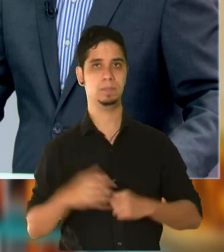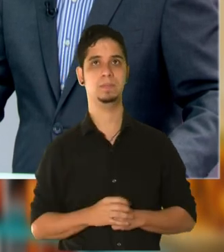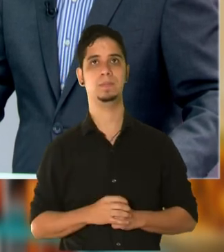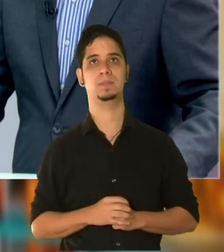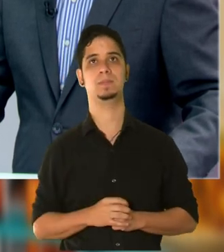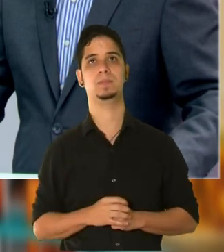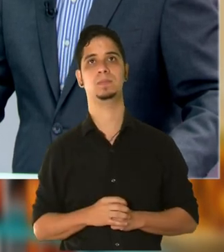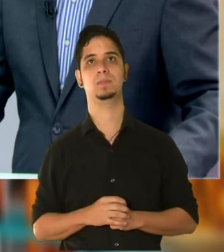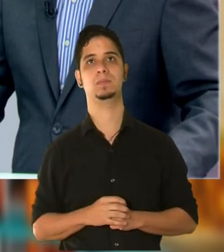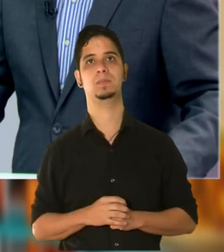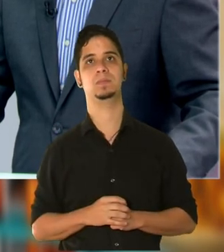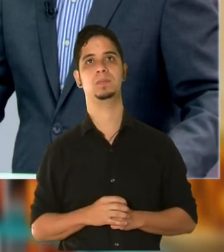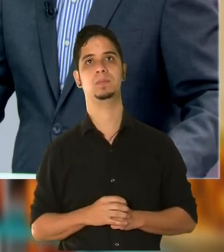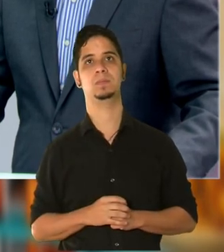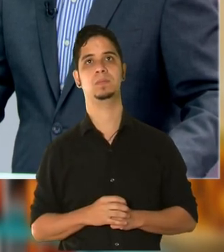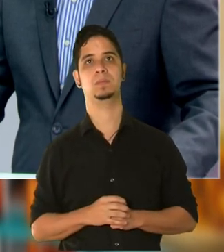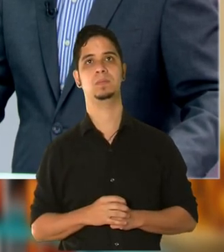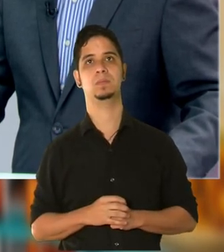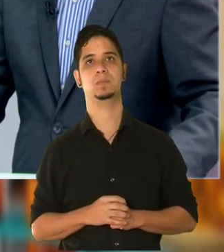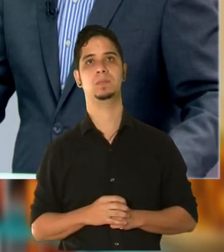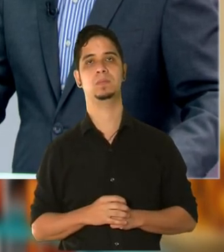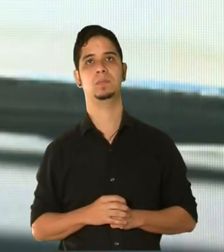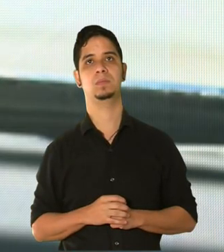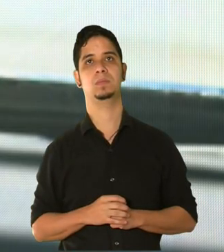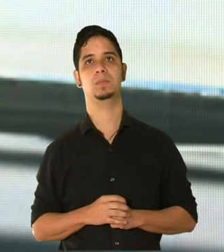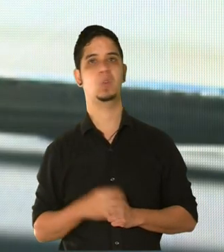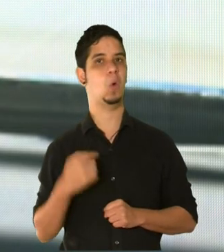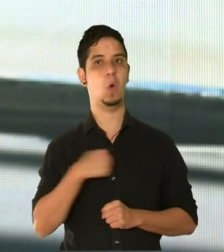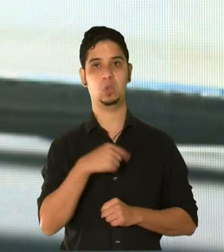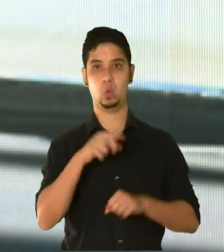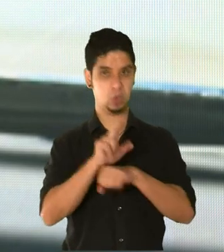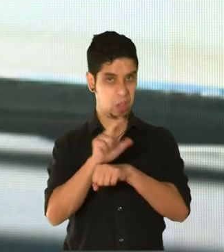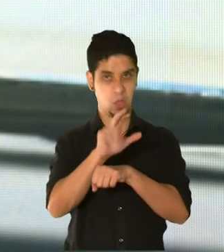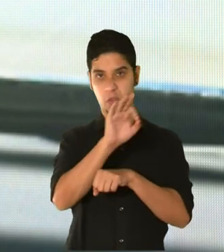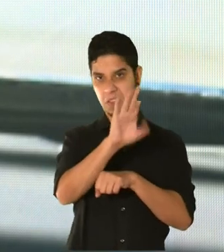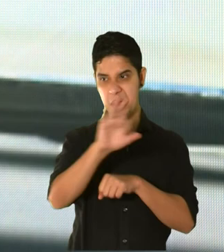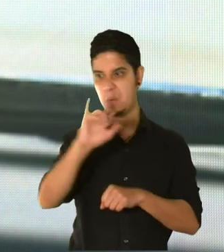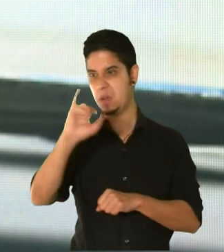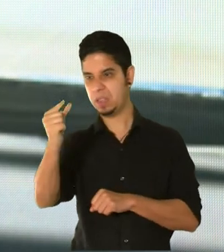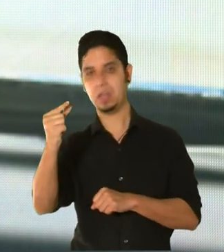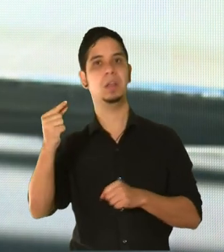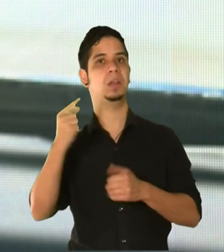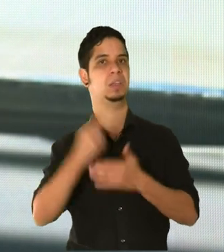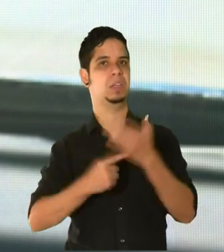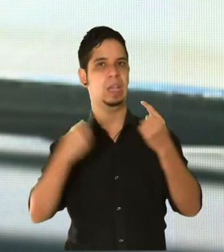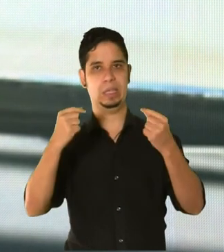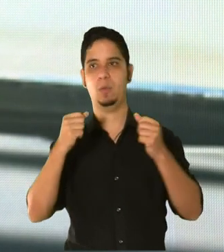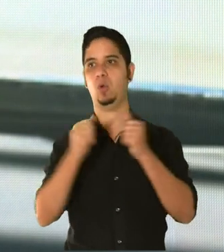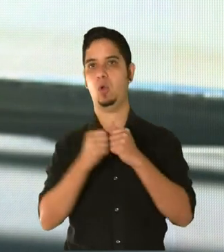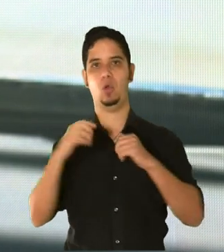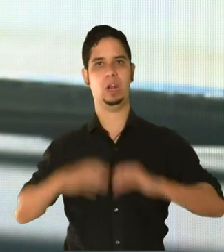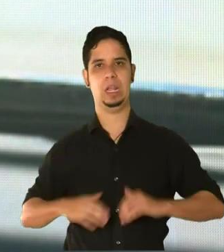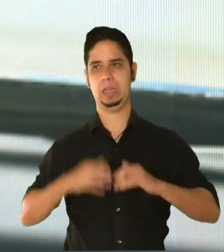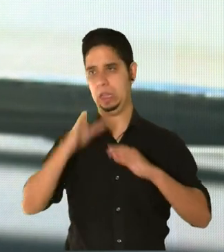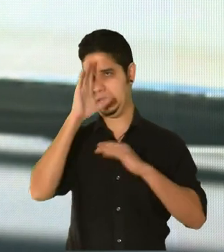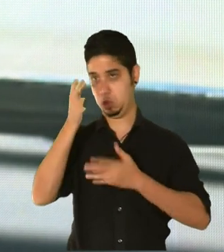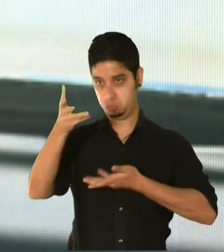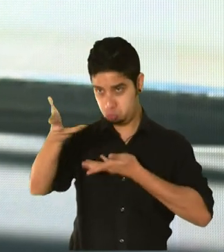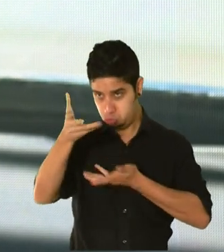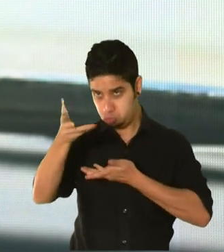a donde mantenemos a este unas redes sociales en facebook instagram y ahí nosotros tenemos la interacción directa con los clientes que nos